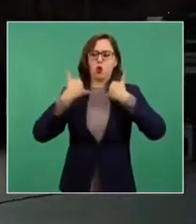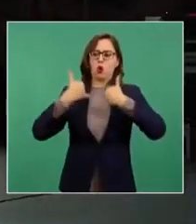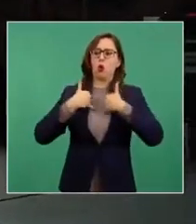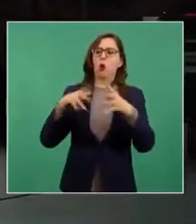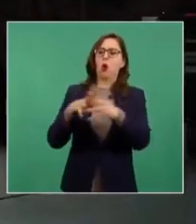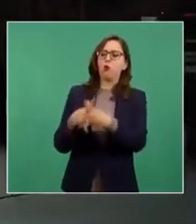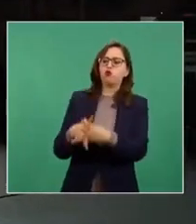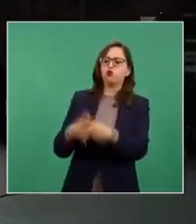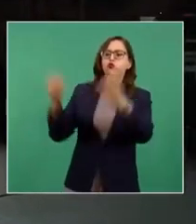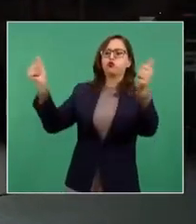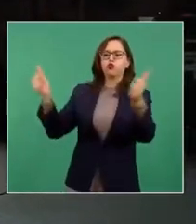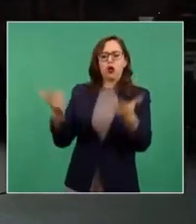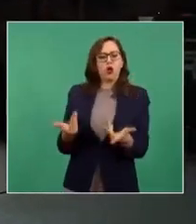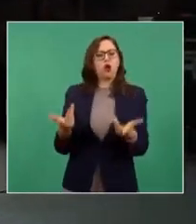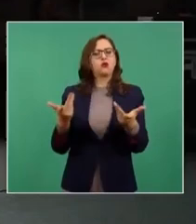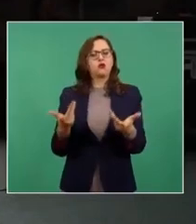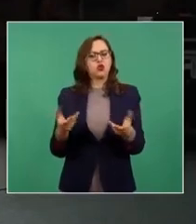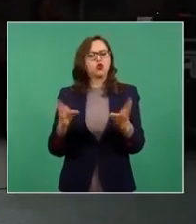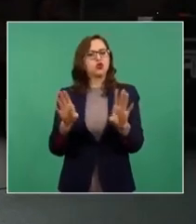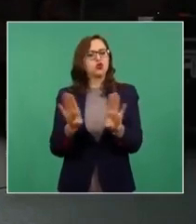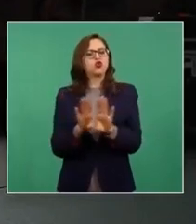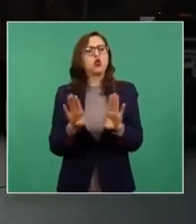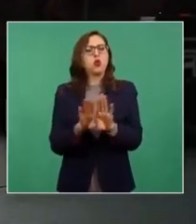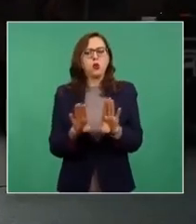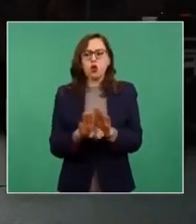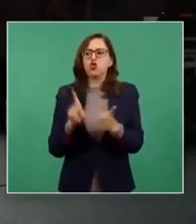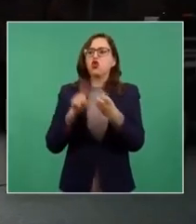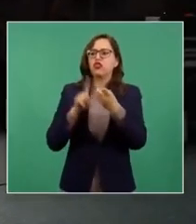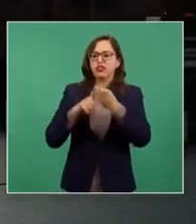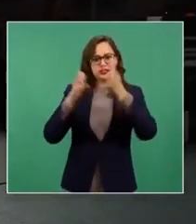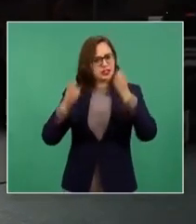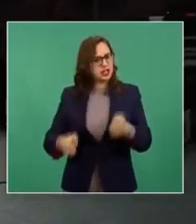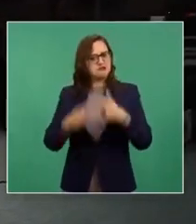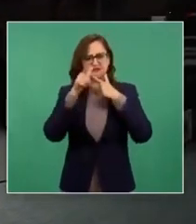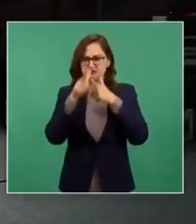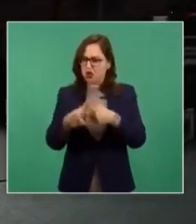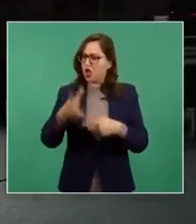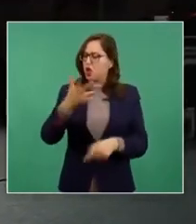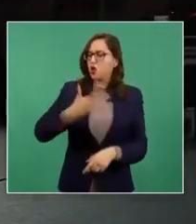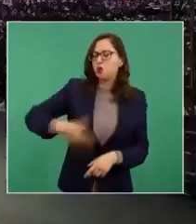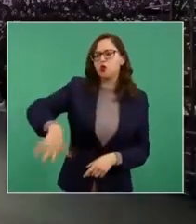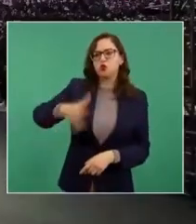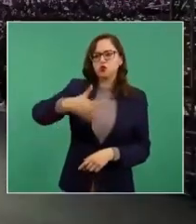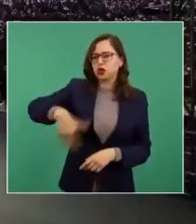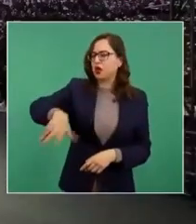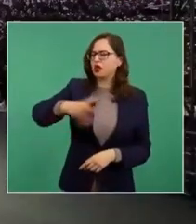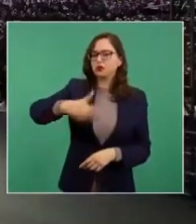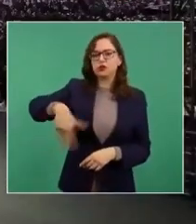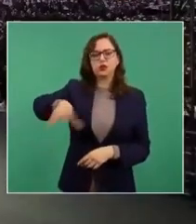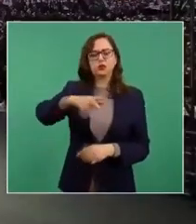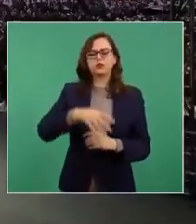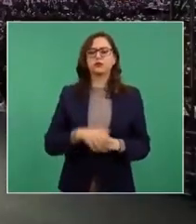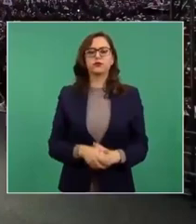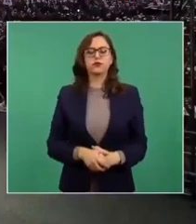desaparecidos de la normal de Ayotzinapa. Más o menos